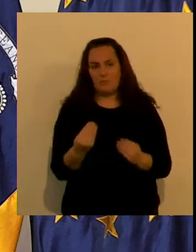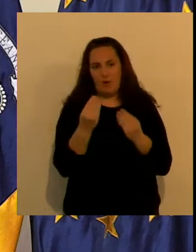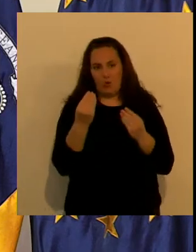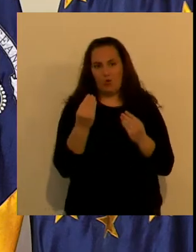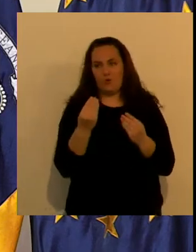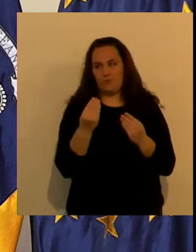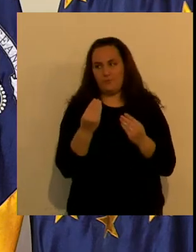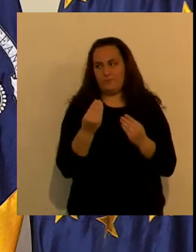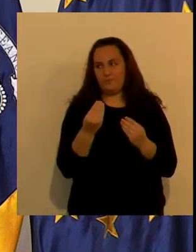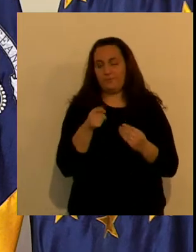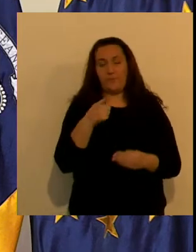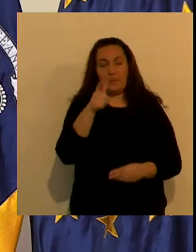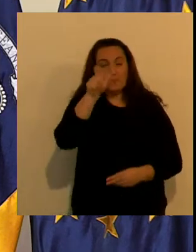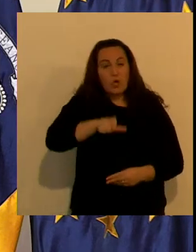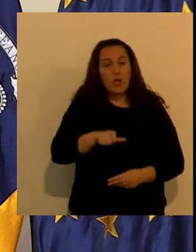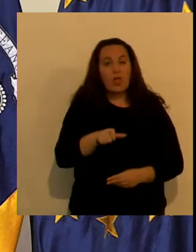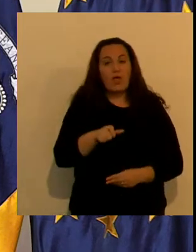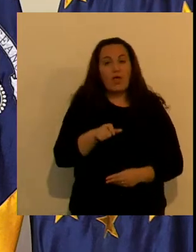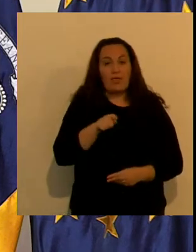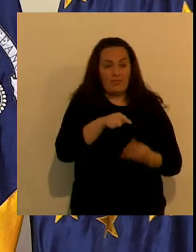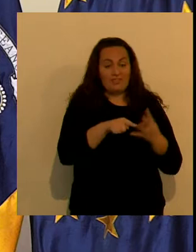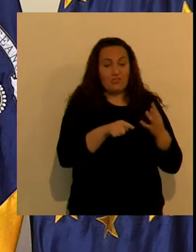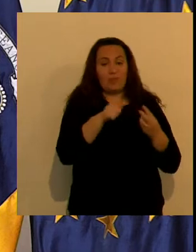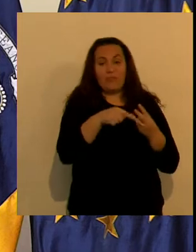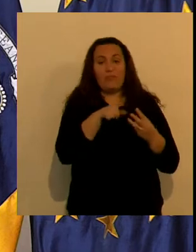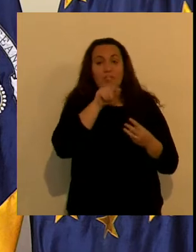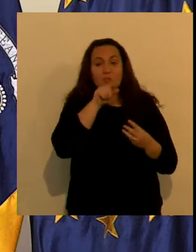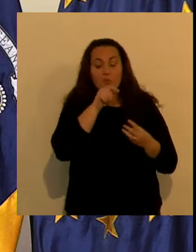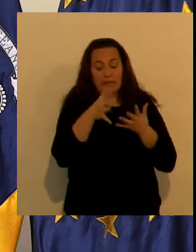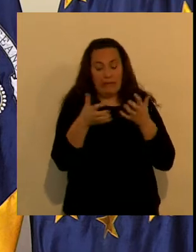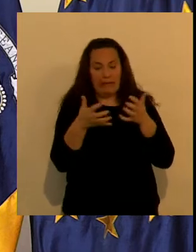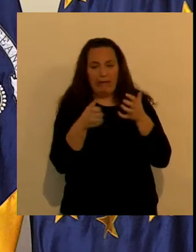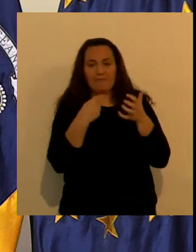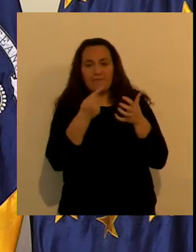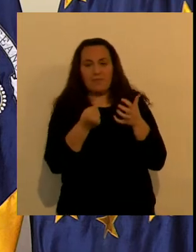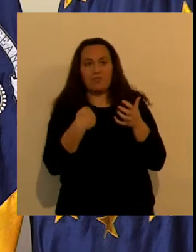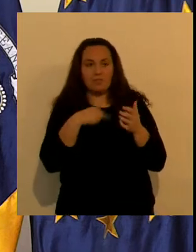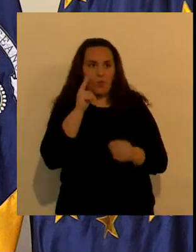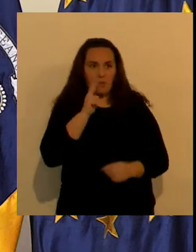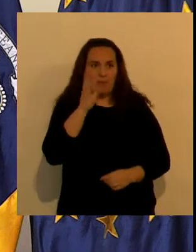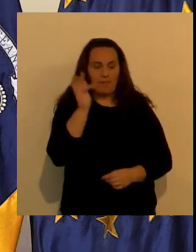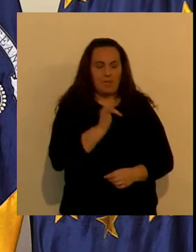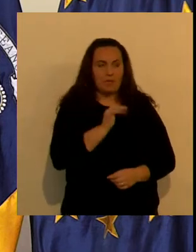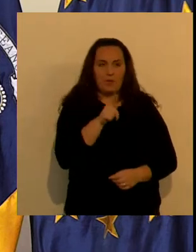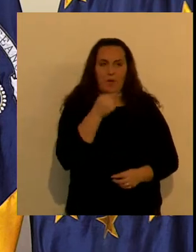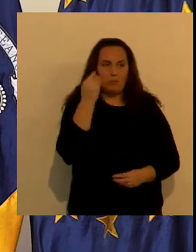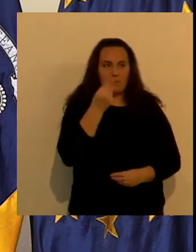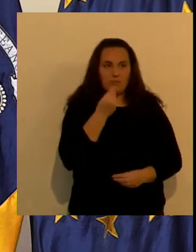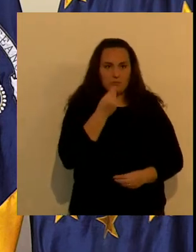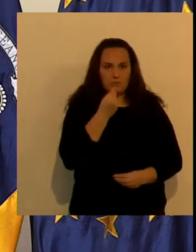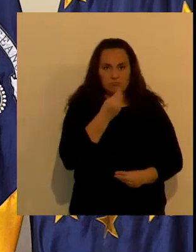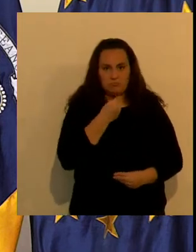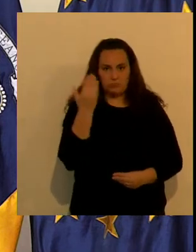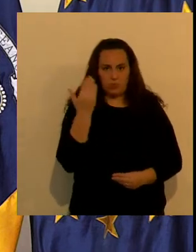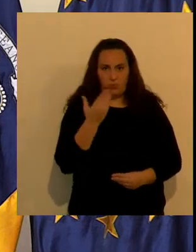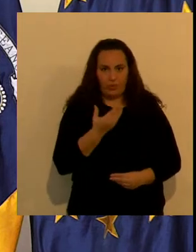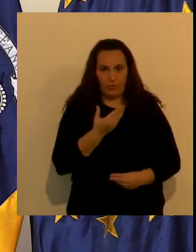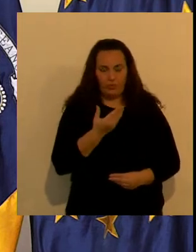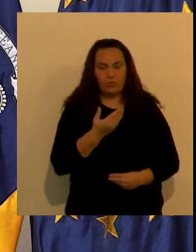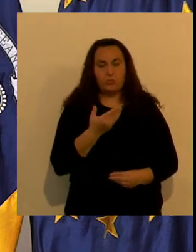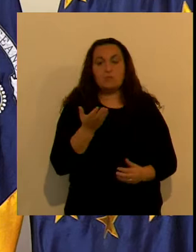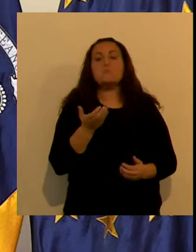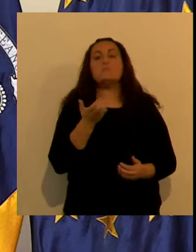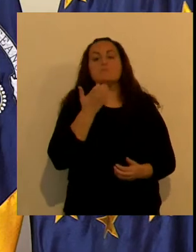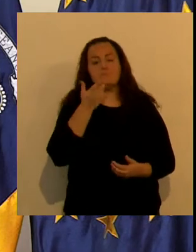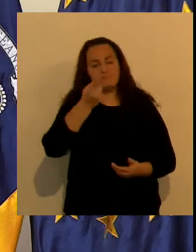en su Twitter que acabo de ver una película que no creo que Hollywood ha hecho algo cerca. Y si estáis